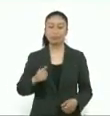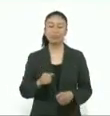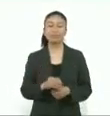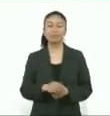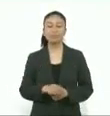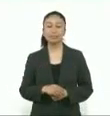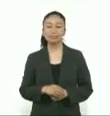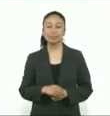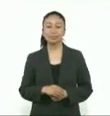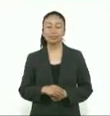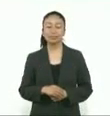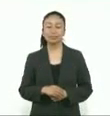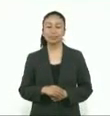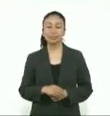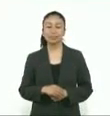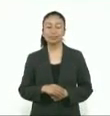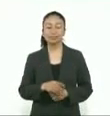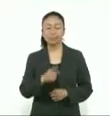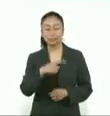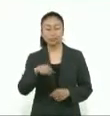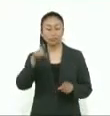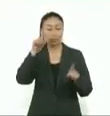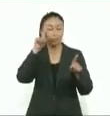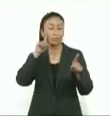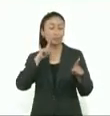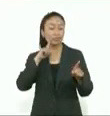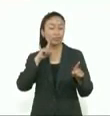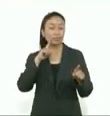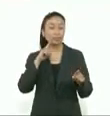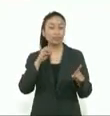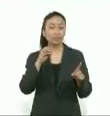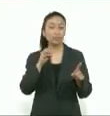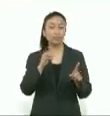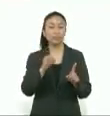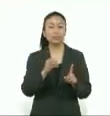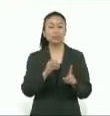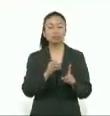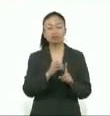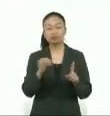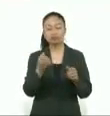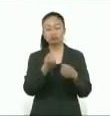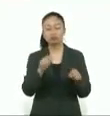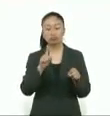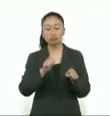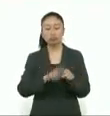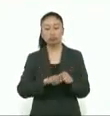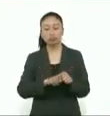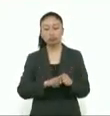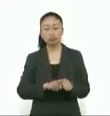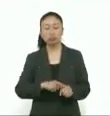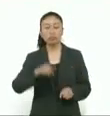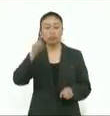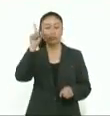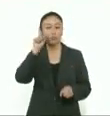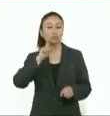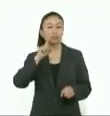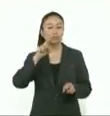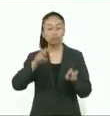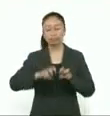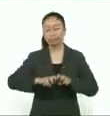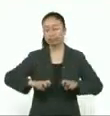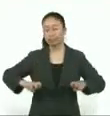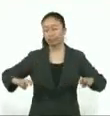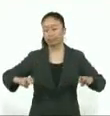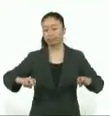regidoras, militantes e integrantes de organizaciones sociales y mujeres integrantes del Gabinete